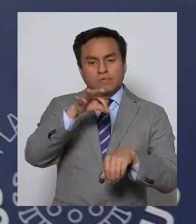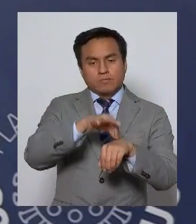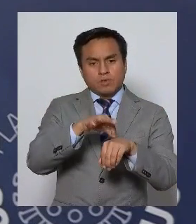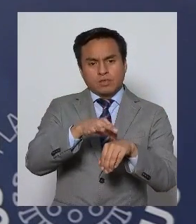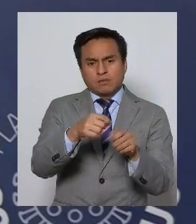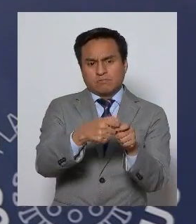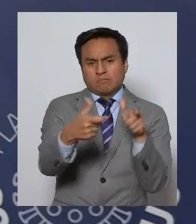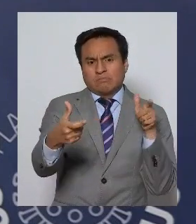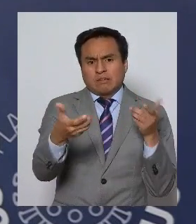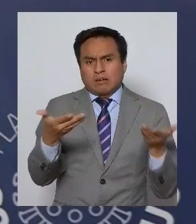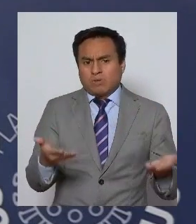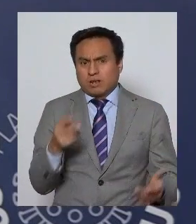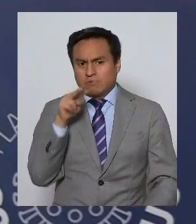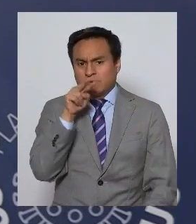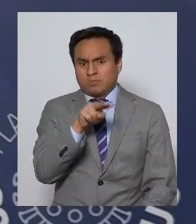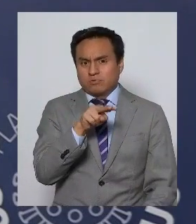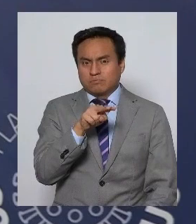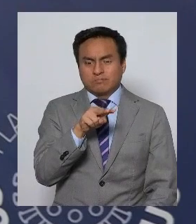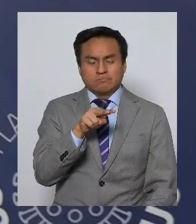que tenemos hasta el momento no